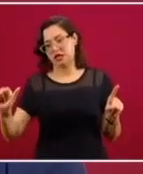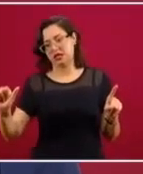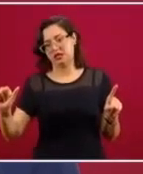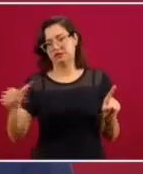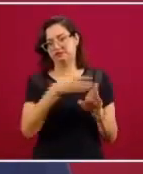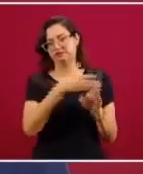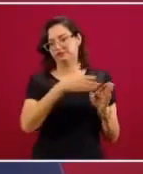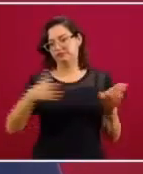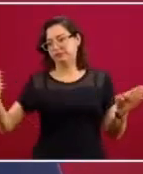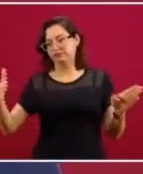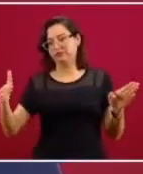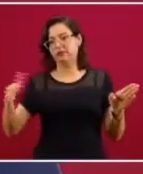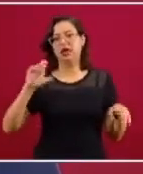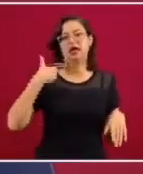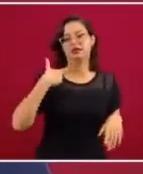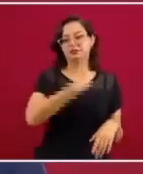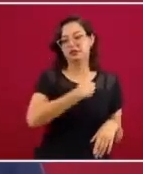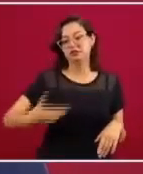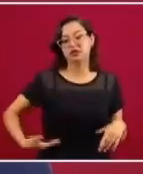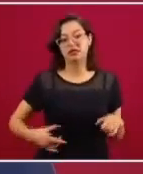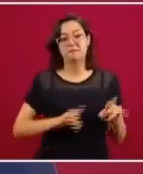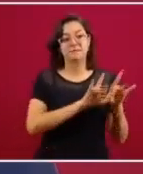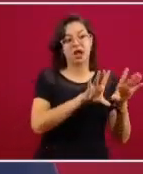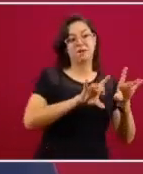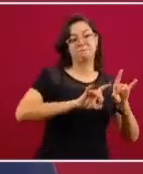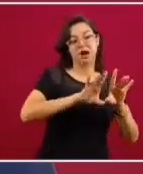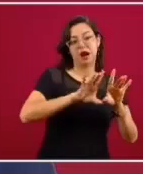por todo lo que sucedió